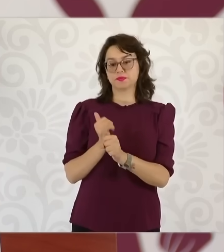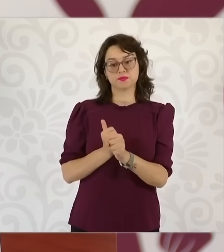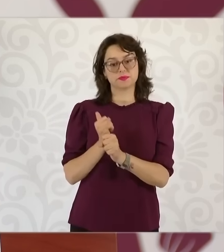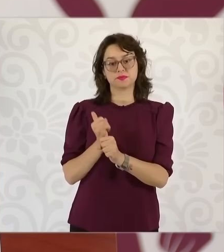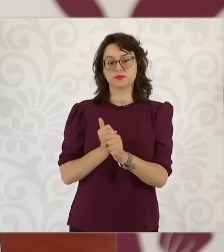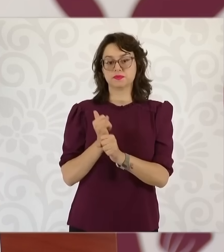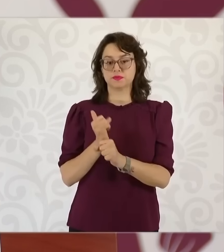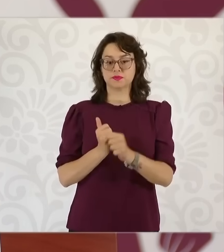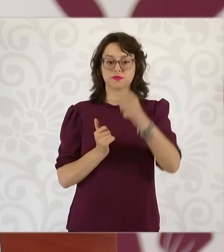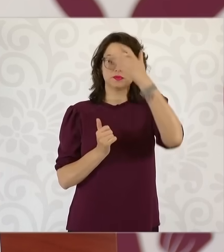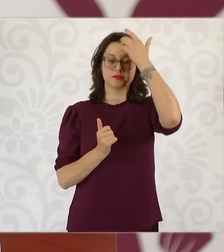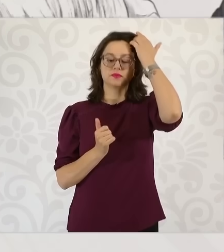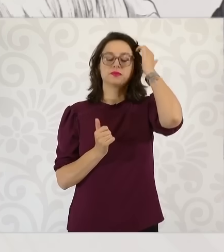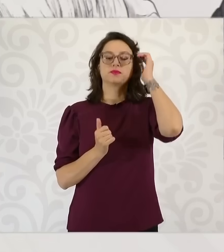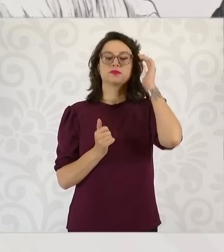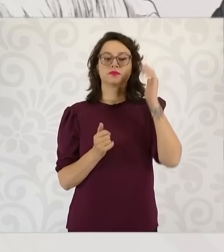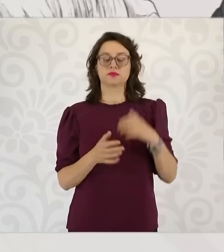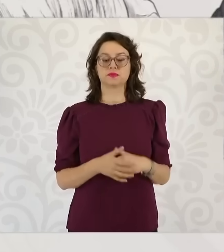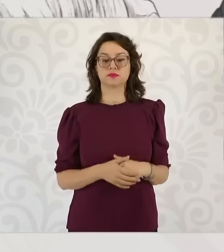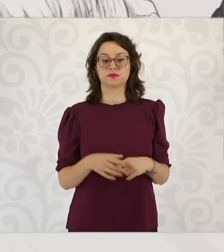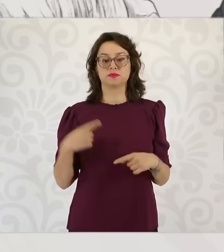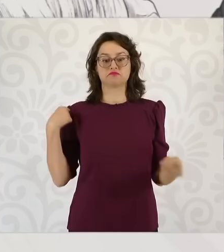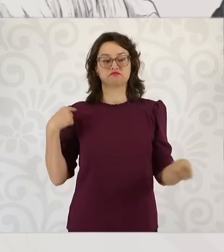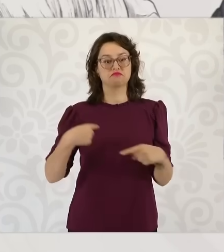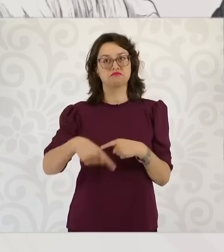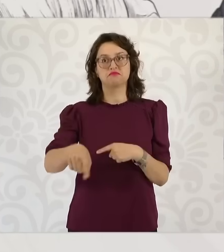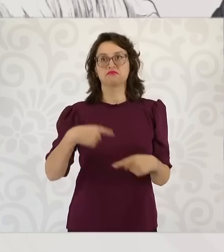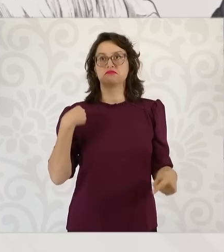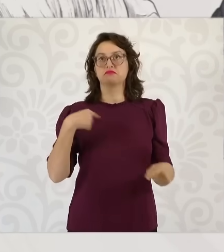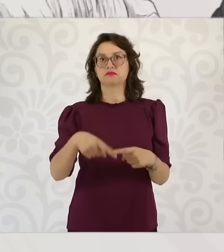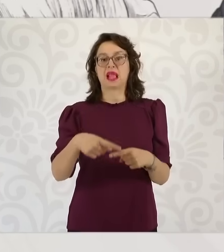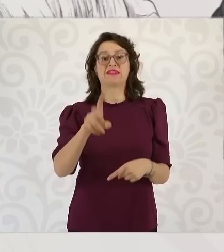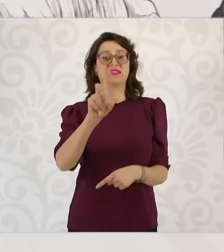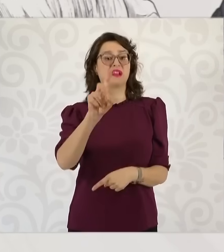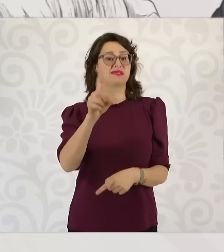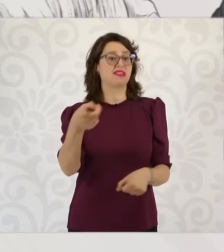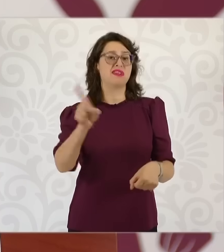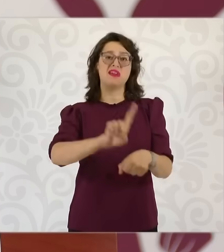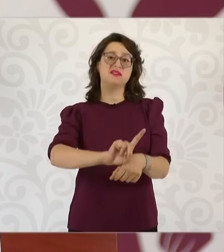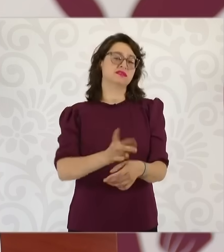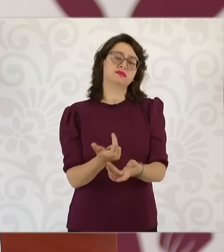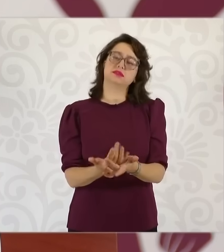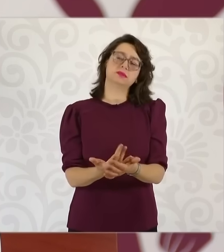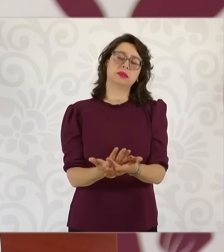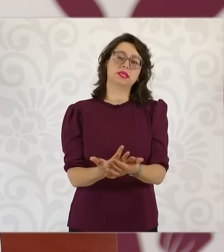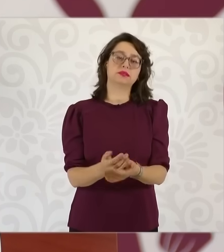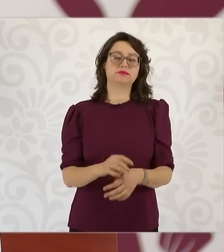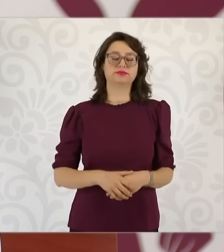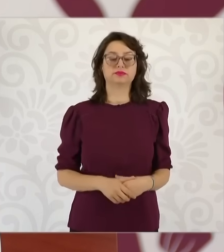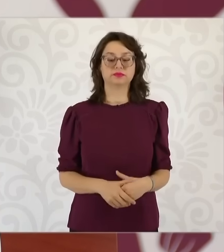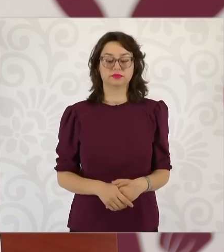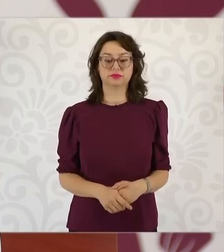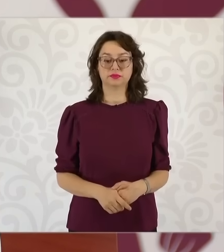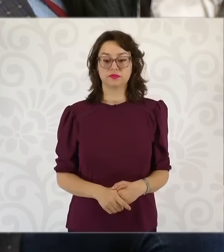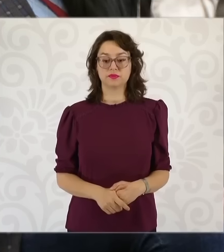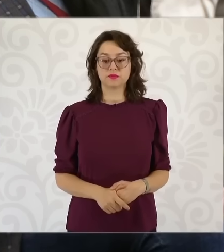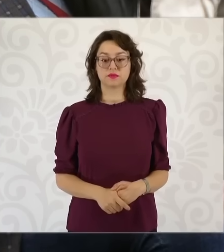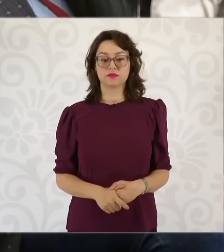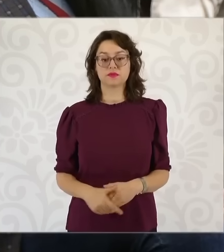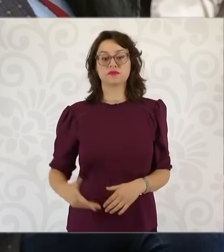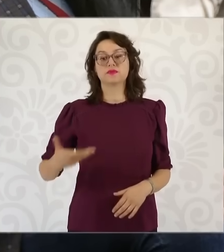que plantearon 30 días. Okay. Hay que esperar el resultado. De acuerdo.